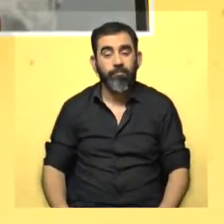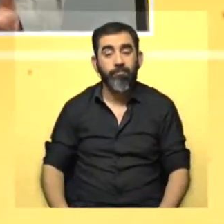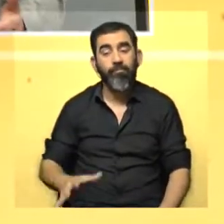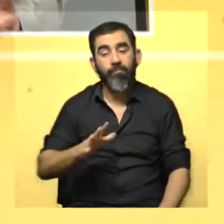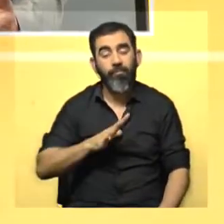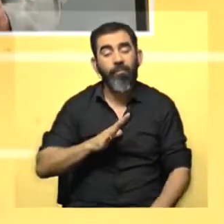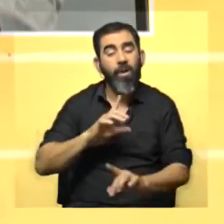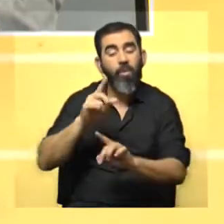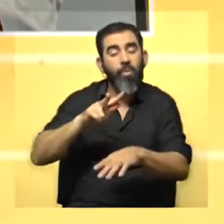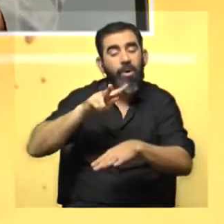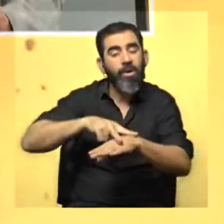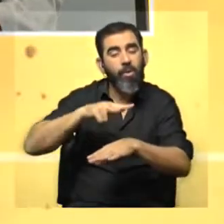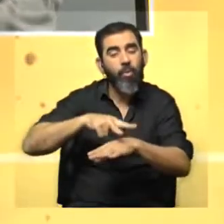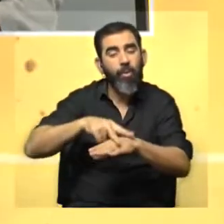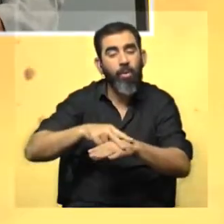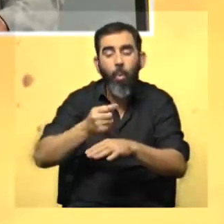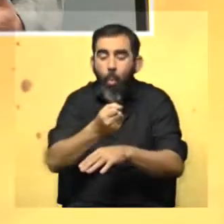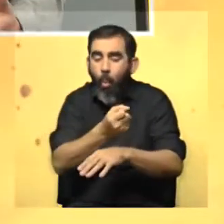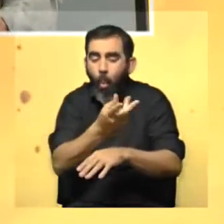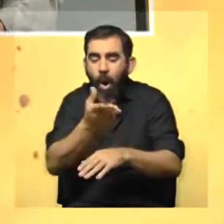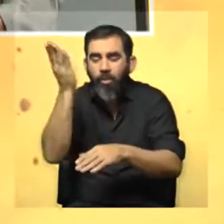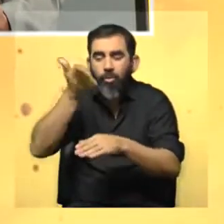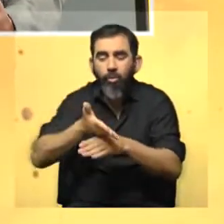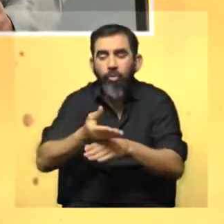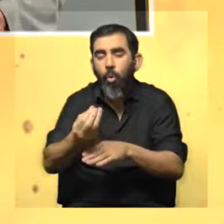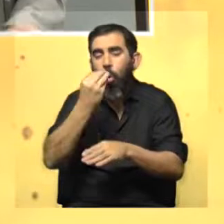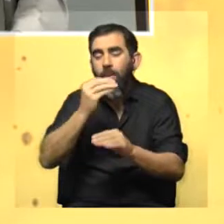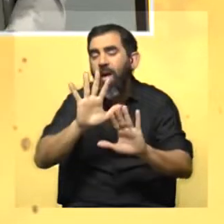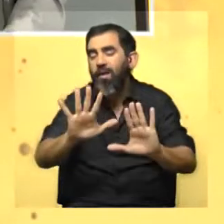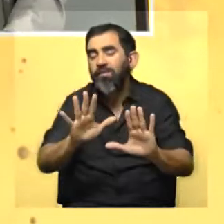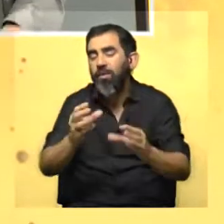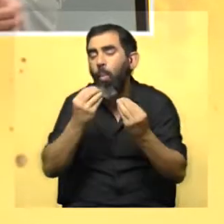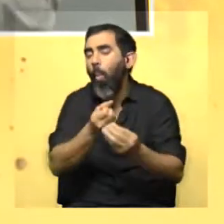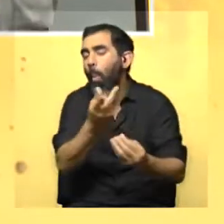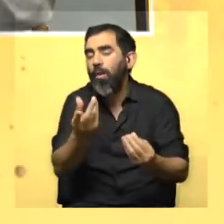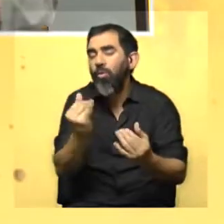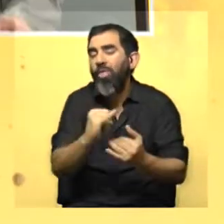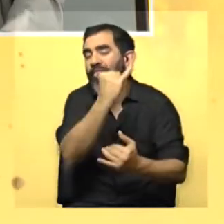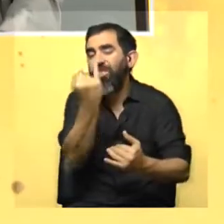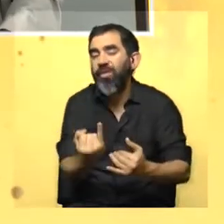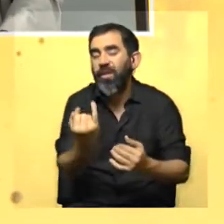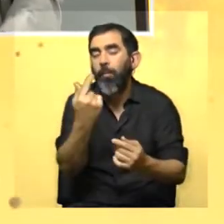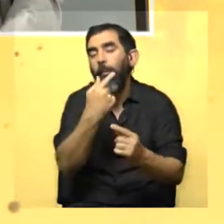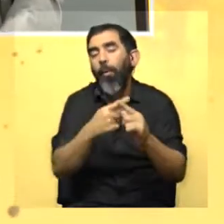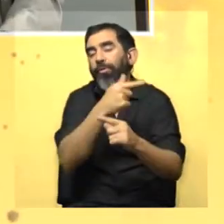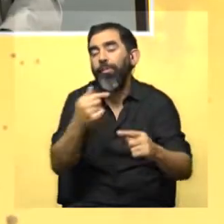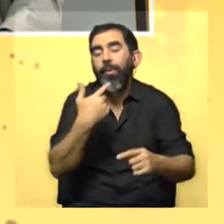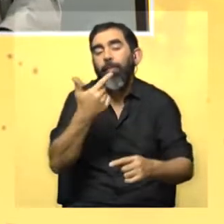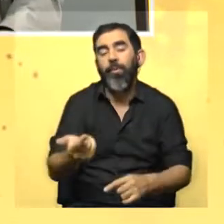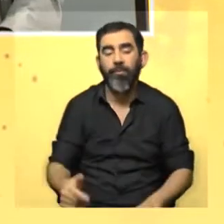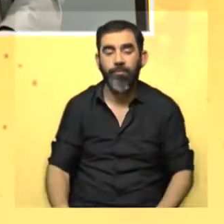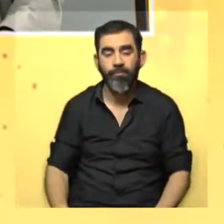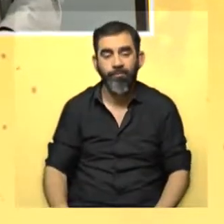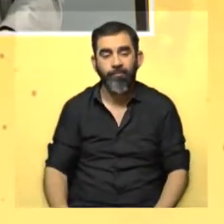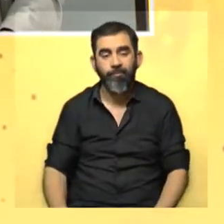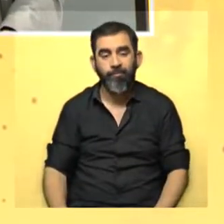dosis recomendable? Digamos, ¿uno debería incorporar un porcentaje X de fermentados a su dieta, por ejemplo, semanal? Bueno, ahí tocas un